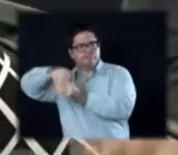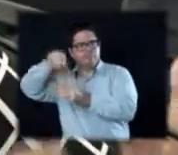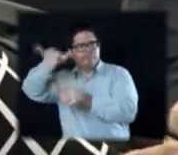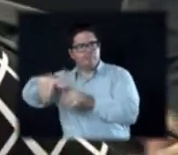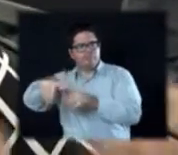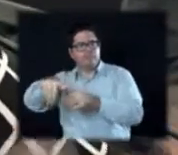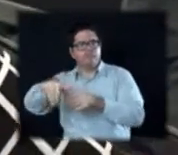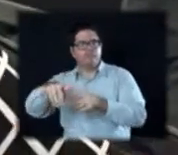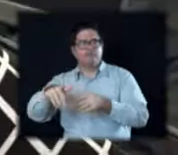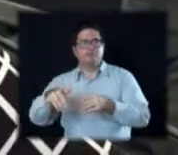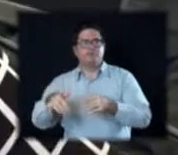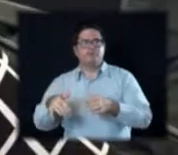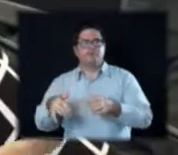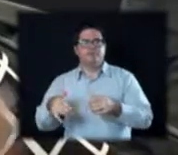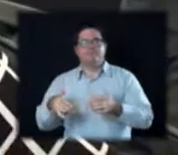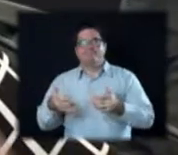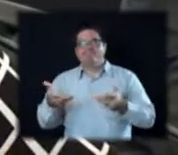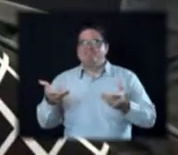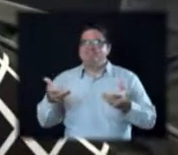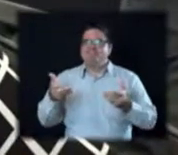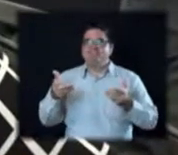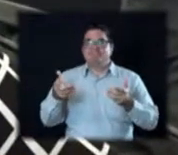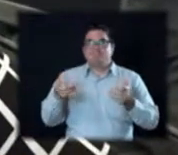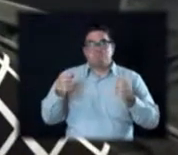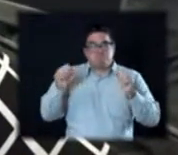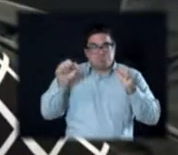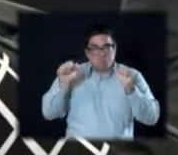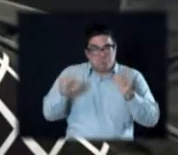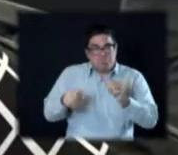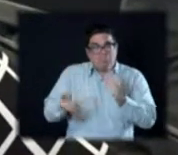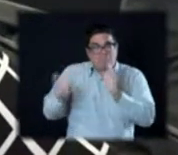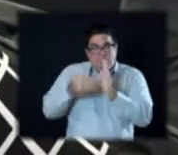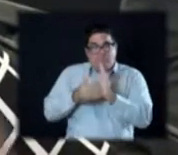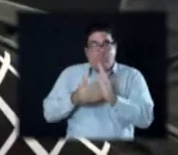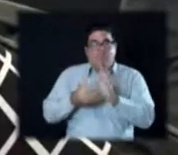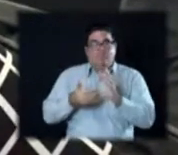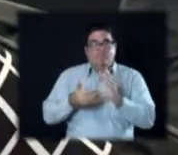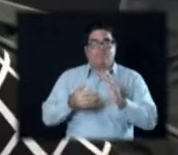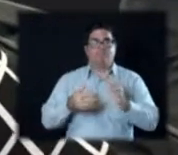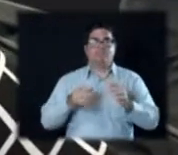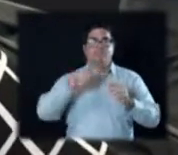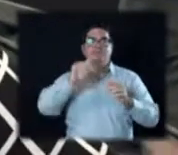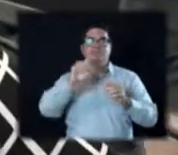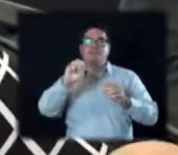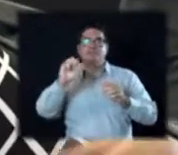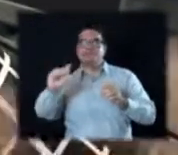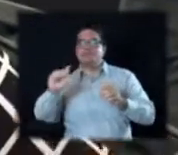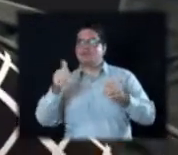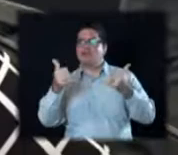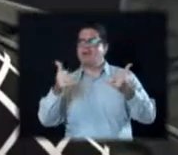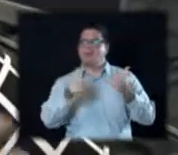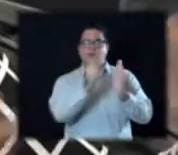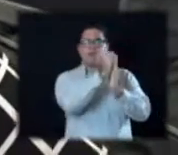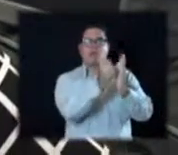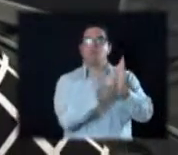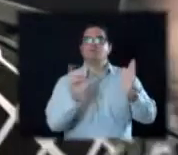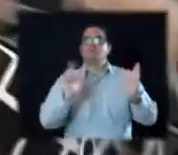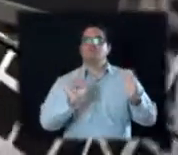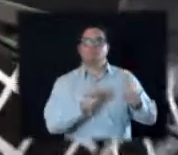tenerlo en el proceso, pero de nuevo, puede ser hecho. Ahora la cuenta única de Hacienda está en